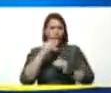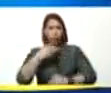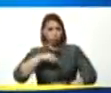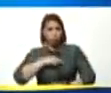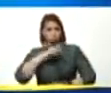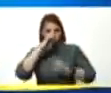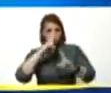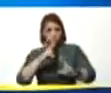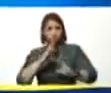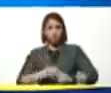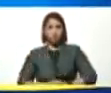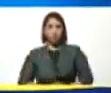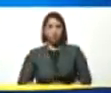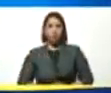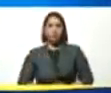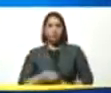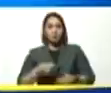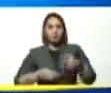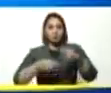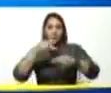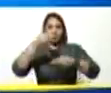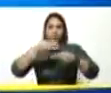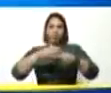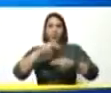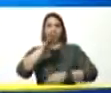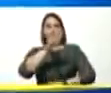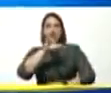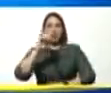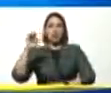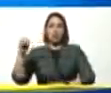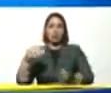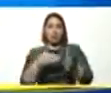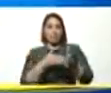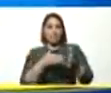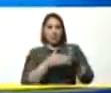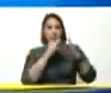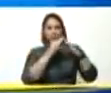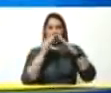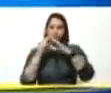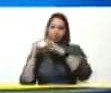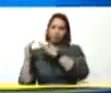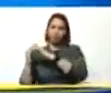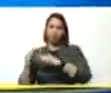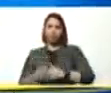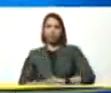cumplirla, de construir 500.000 viviendas